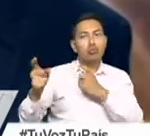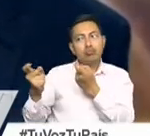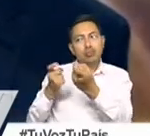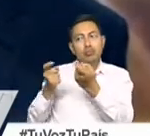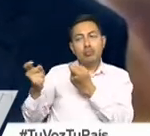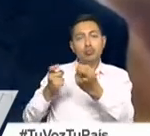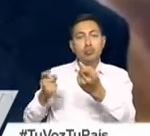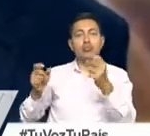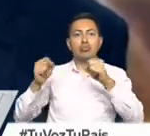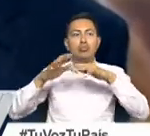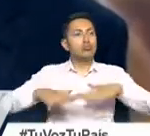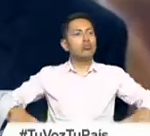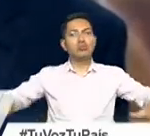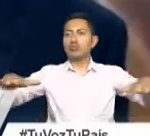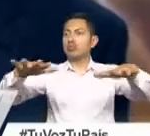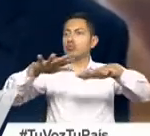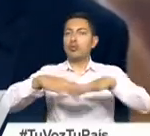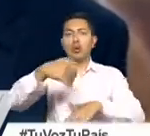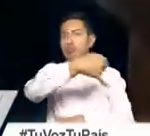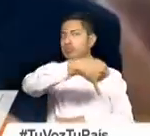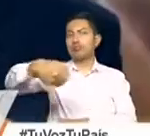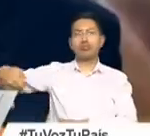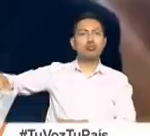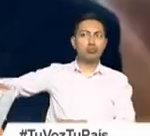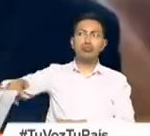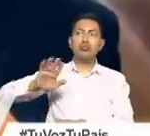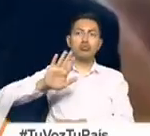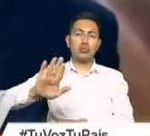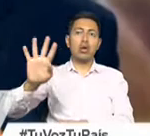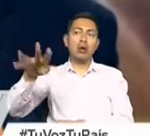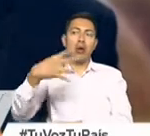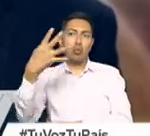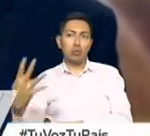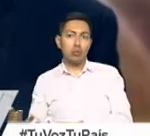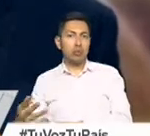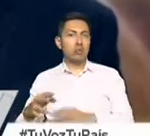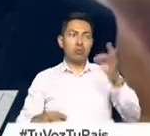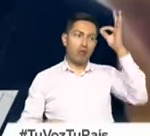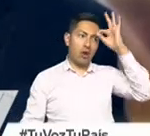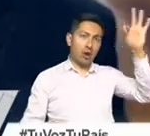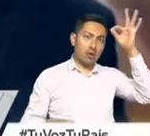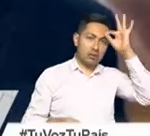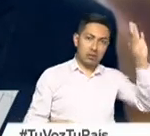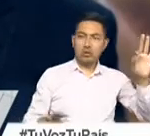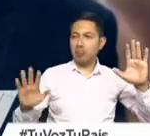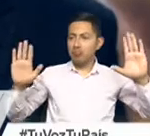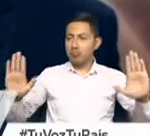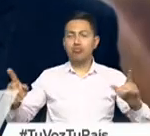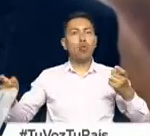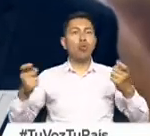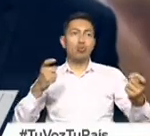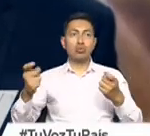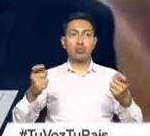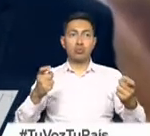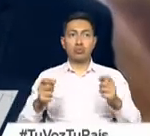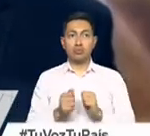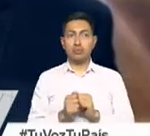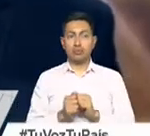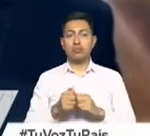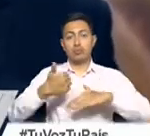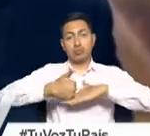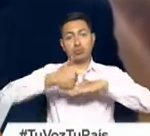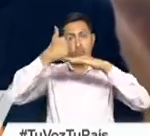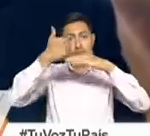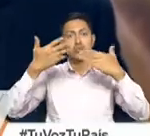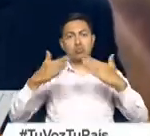las 200 millas o hasta una línea en mitad de la distancia entre Reino Unido y Francia o Irlanda. Las autoridades de este último país ya se han